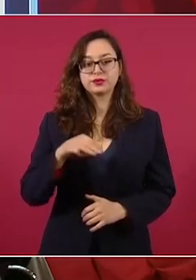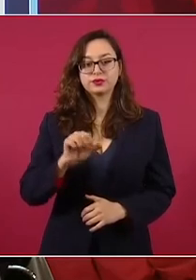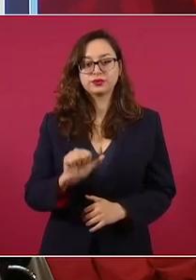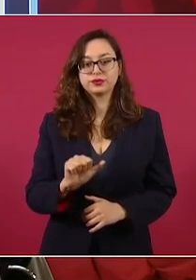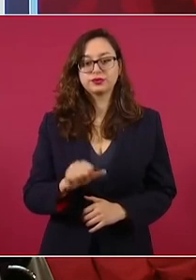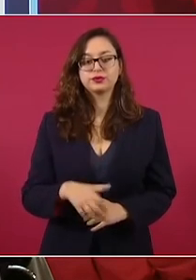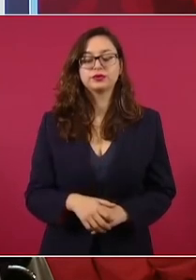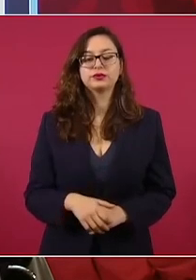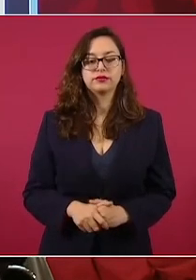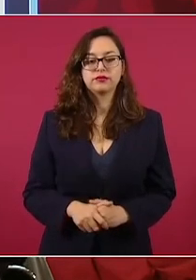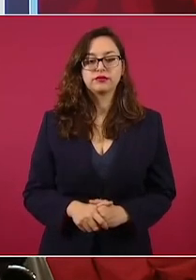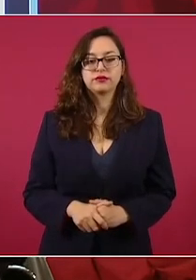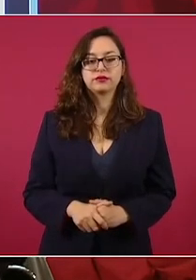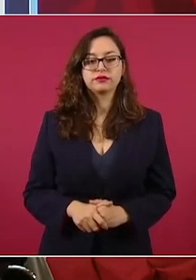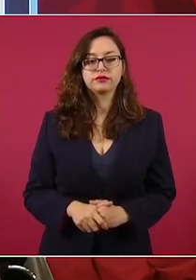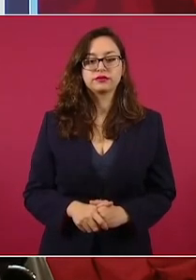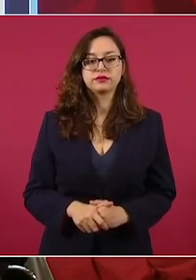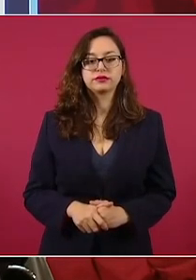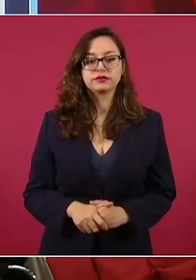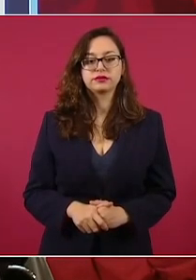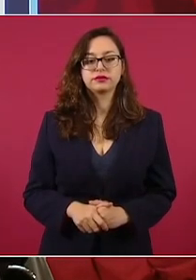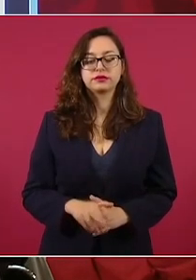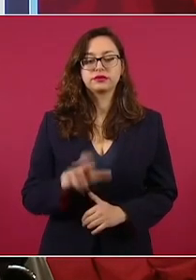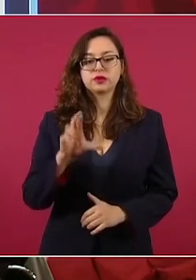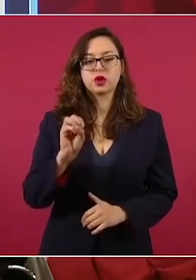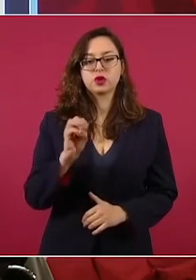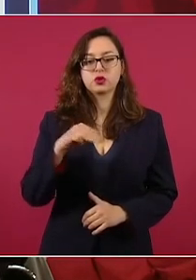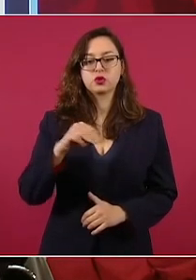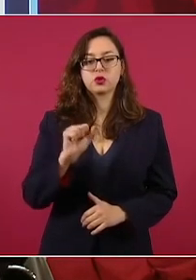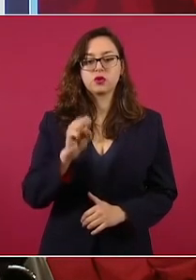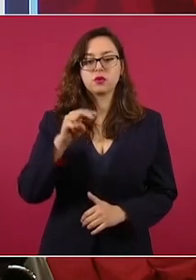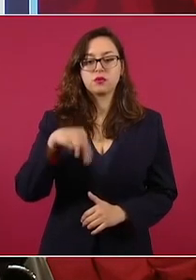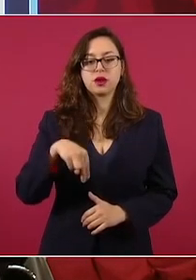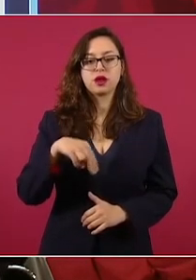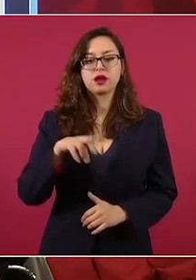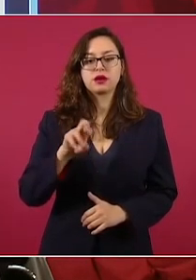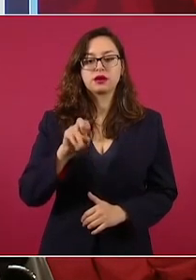Ricardo Rafael. Román Revueltas,